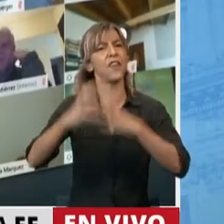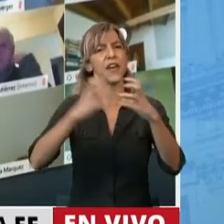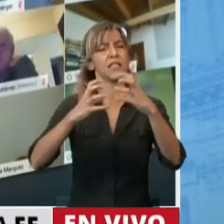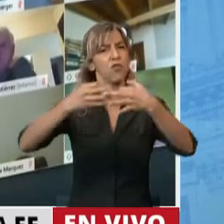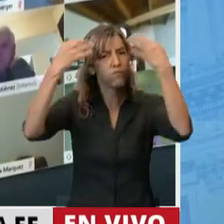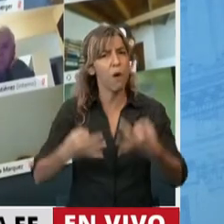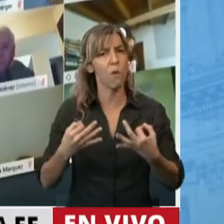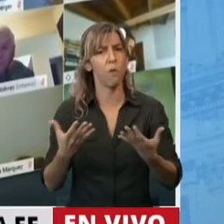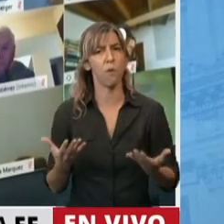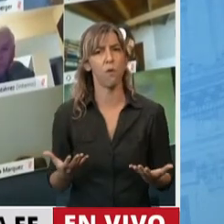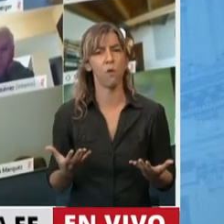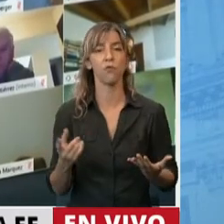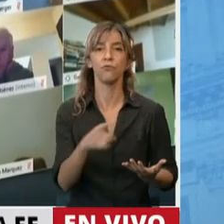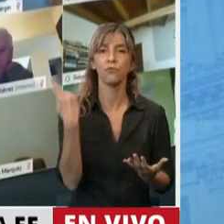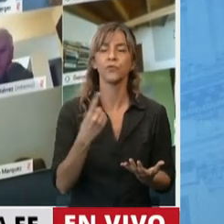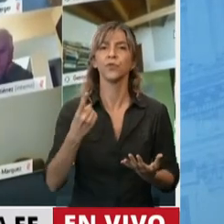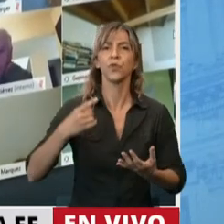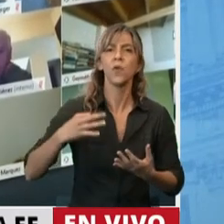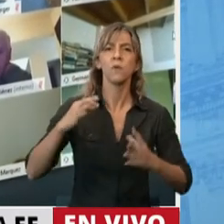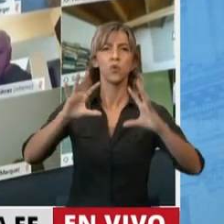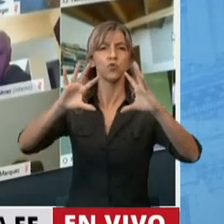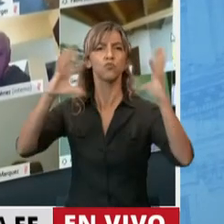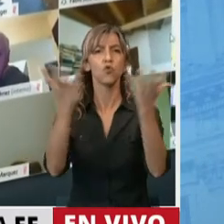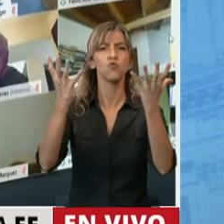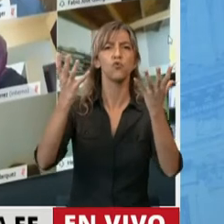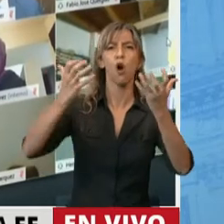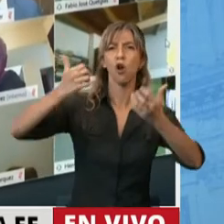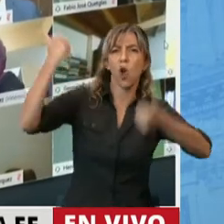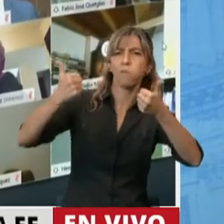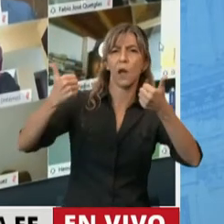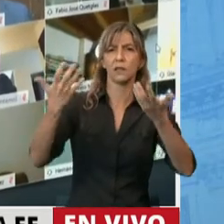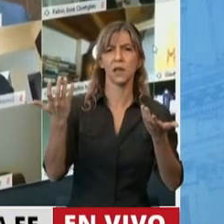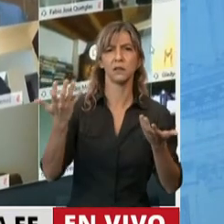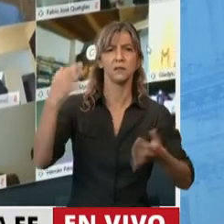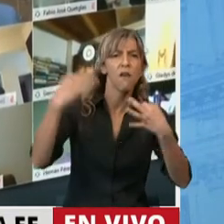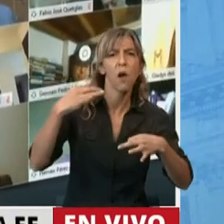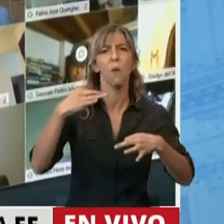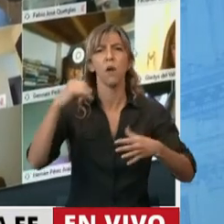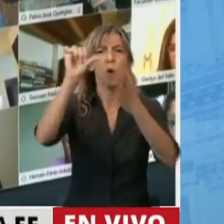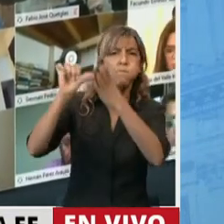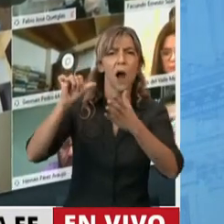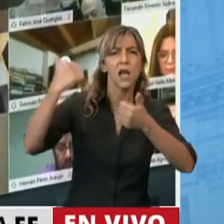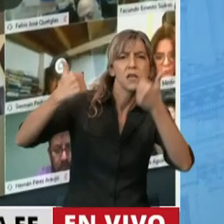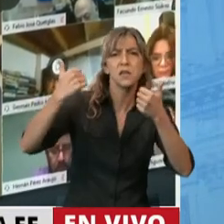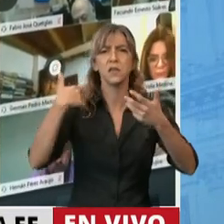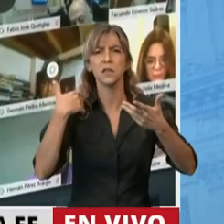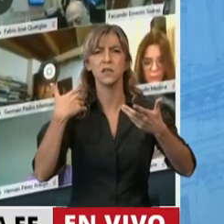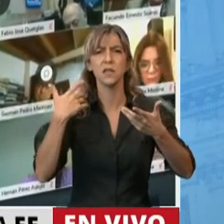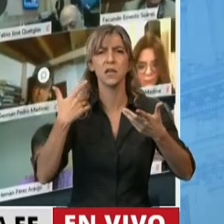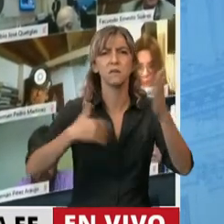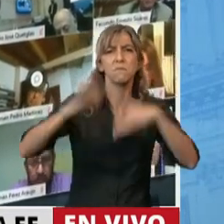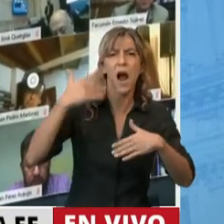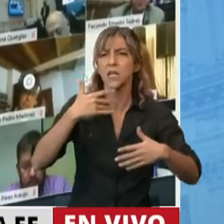más, tenemos que internacionalizar nuestras empresas. Tenemos que tener una visión estratégica y del